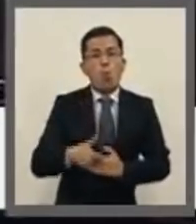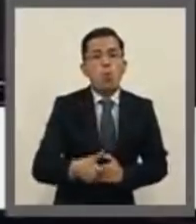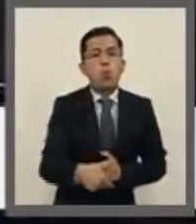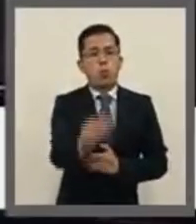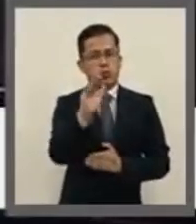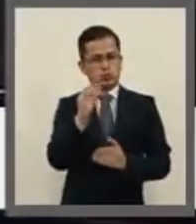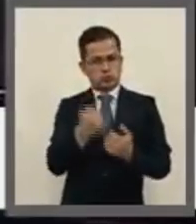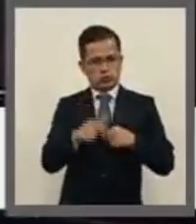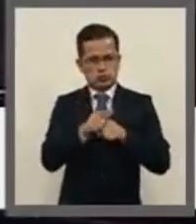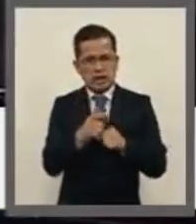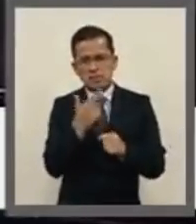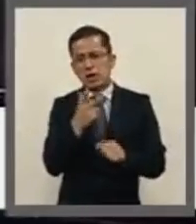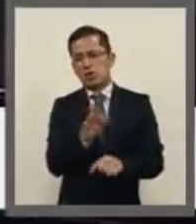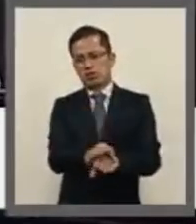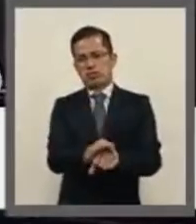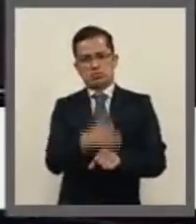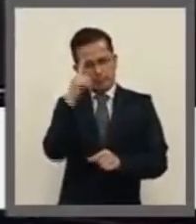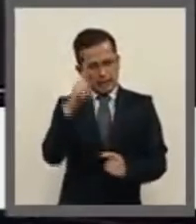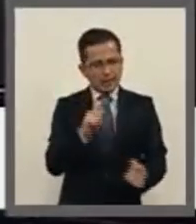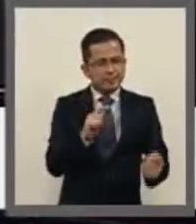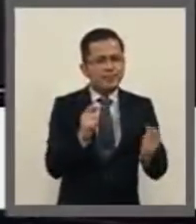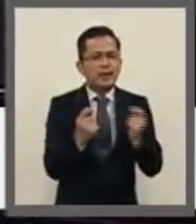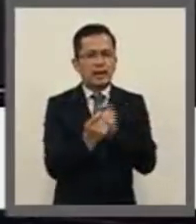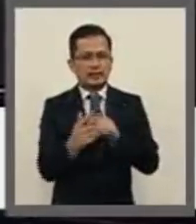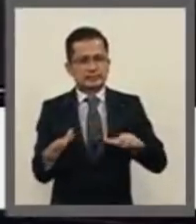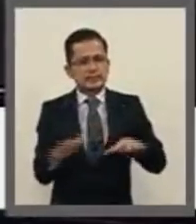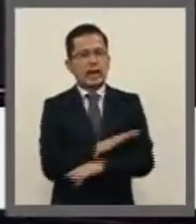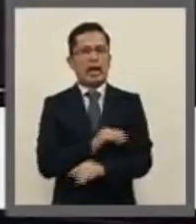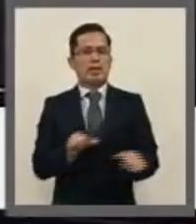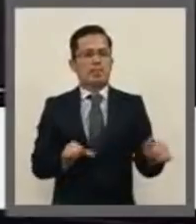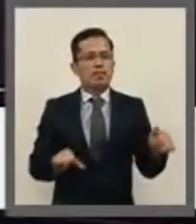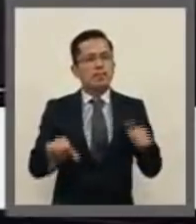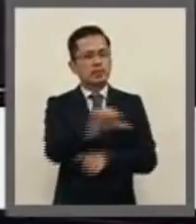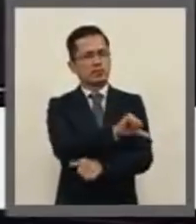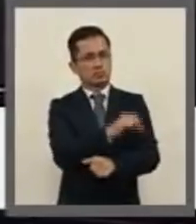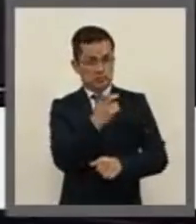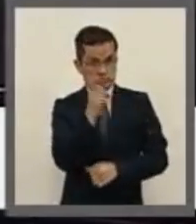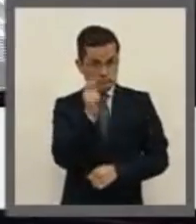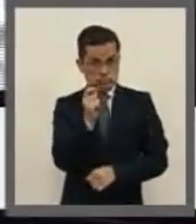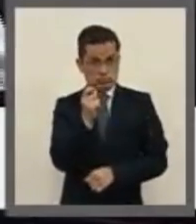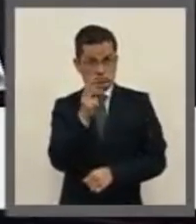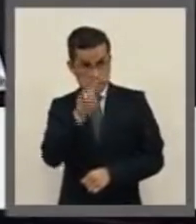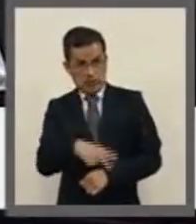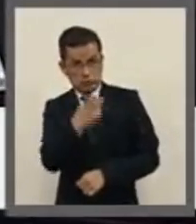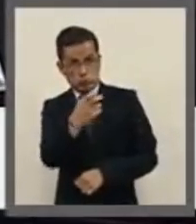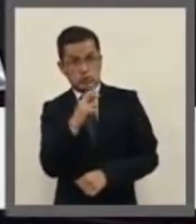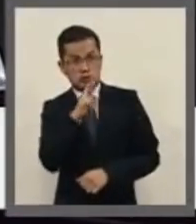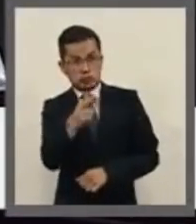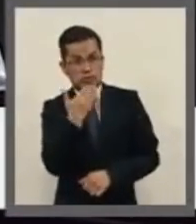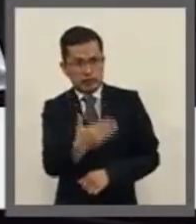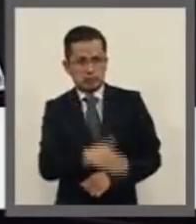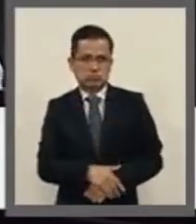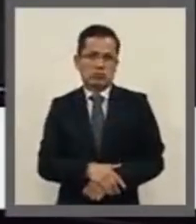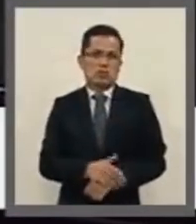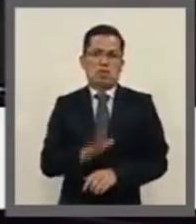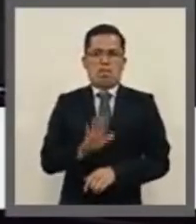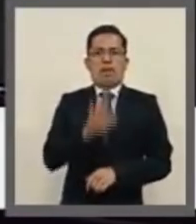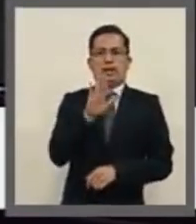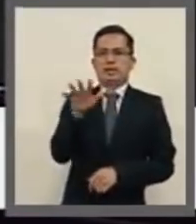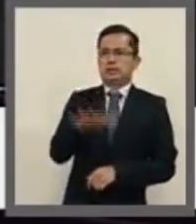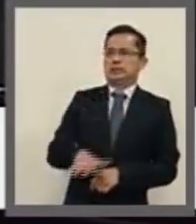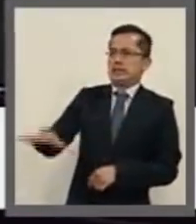transición esté siendo tranquila, no quiere decir que les estemos validando. Ahora resulta que el pueblo es ingrato y votó